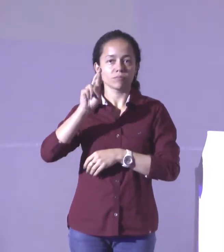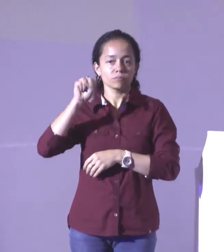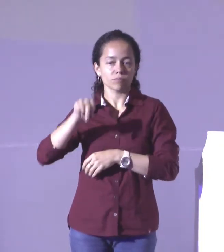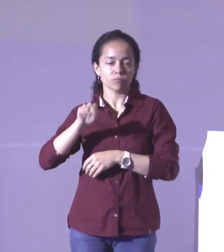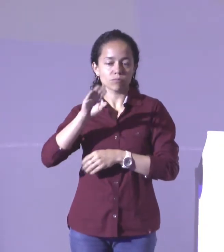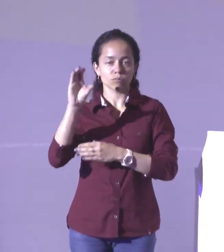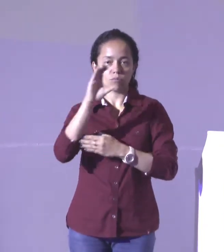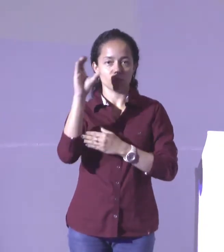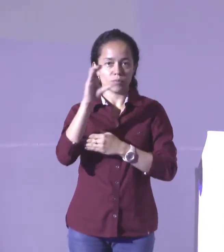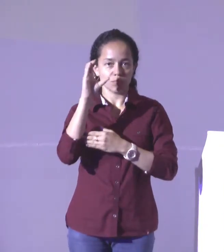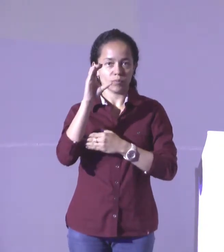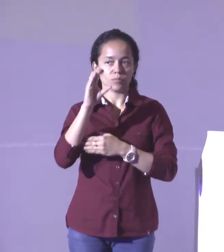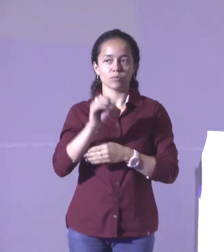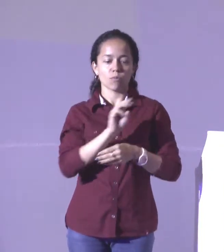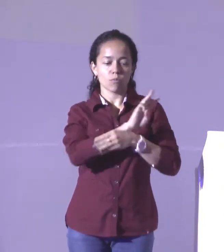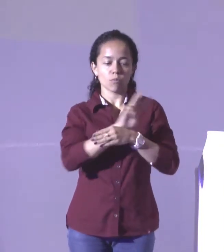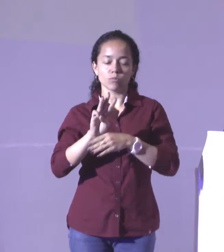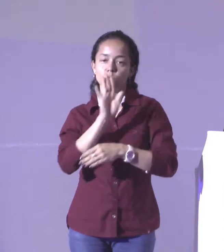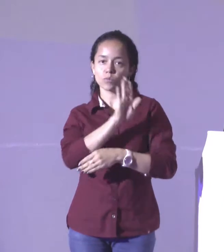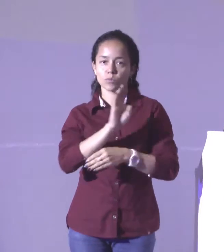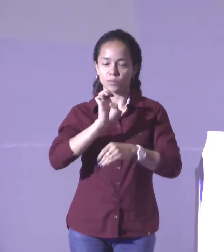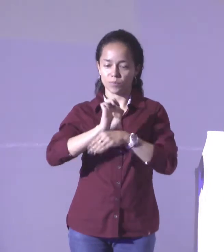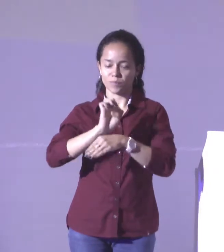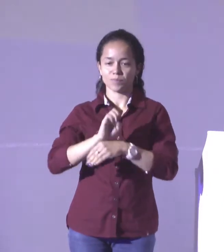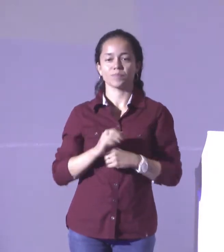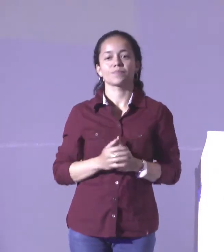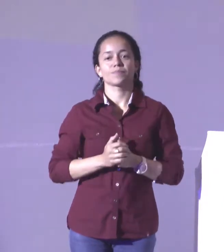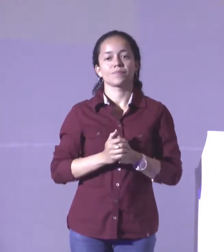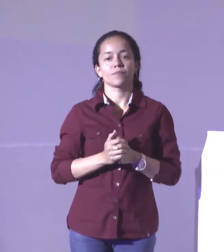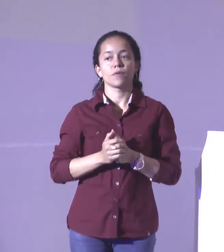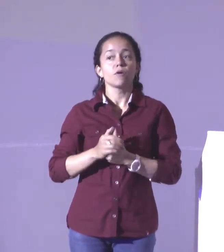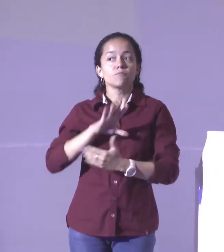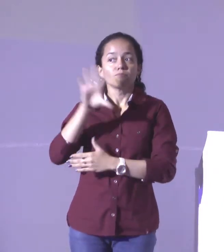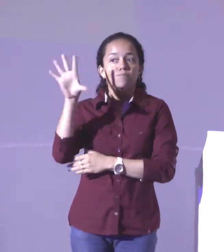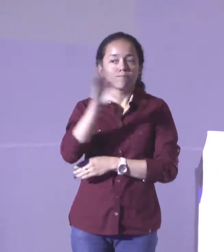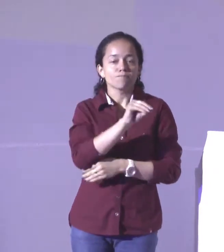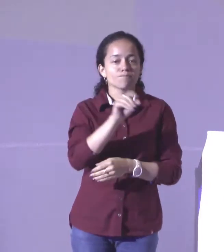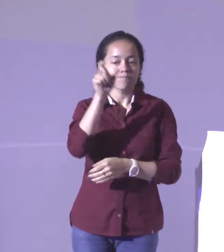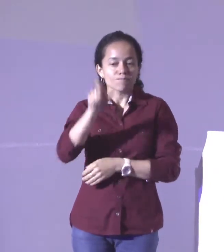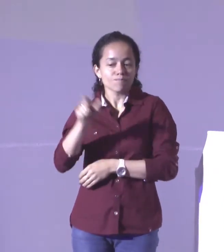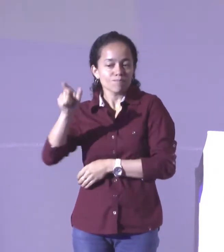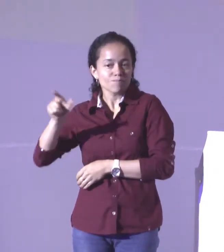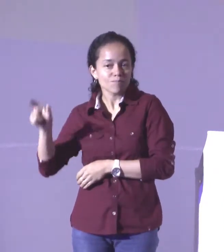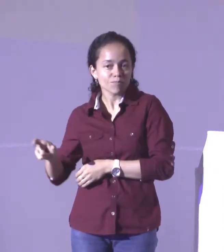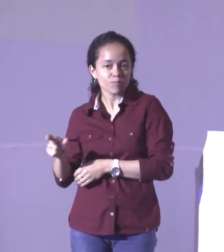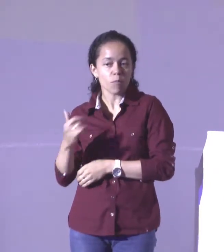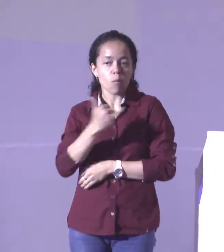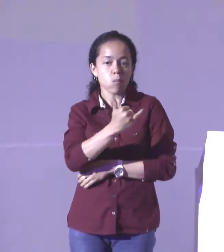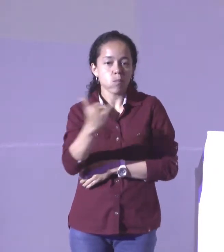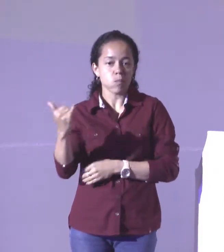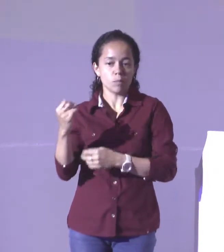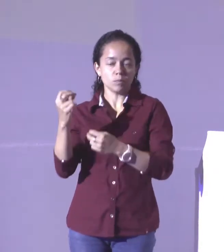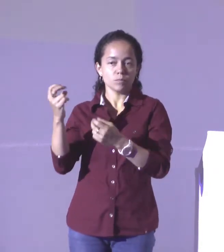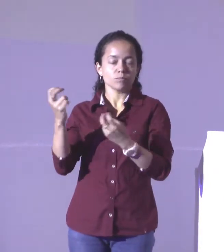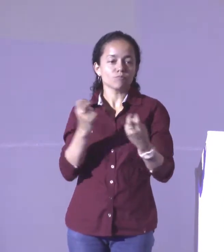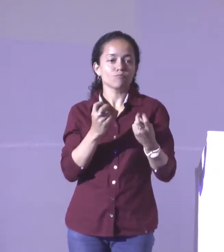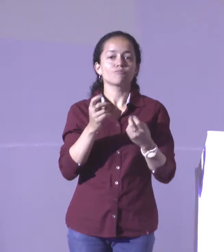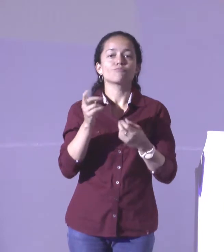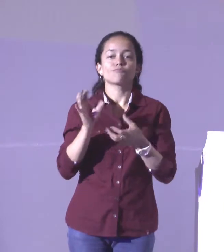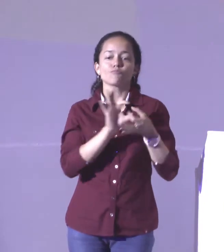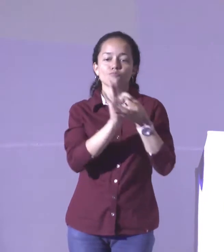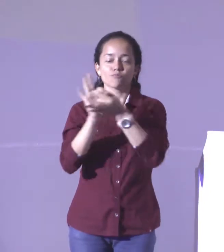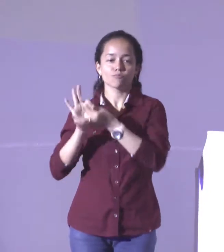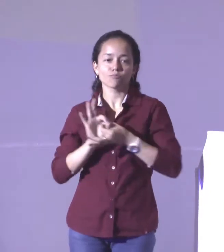la página web de la entidad. Invitamos a toda la ciudadanía y a quienes nos acompañan aquí en el auditorio a este